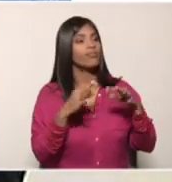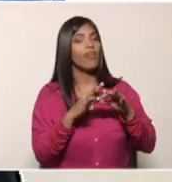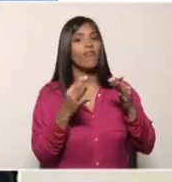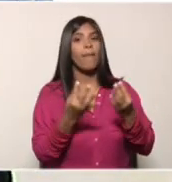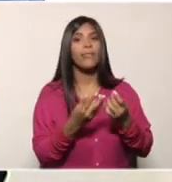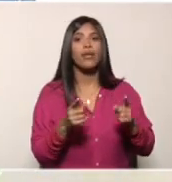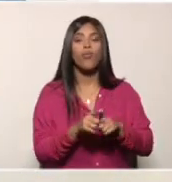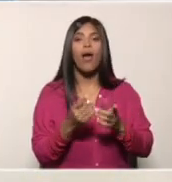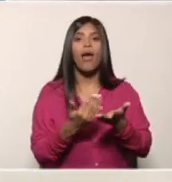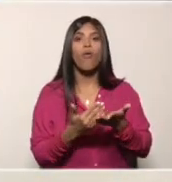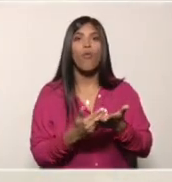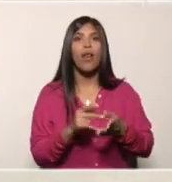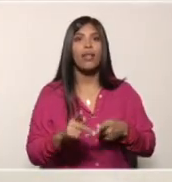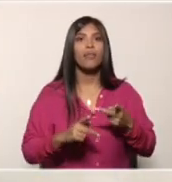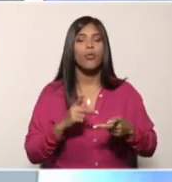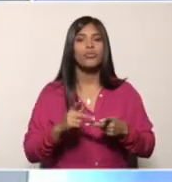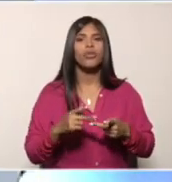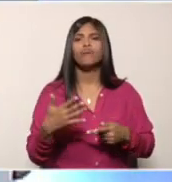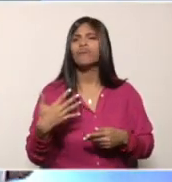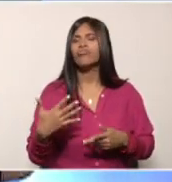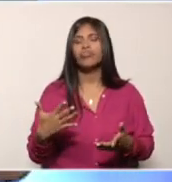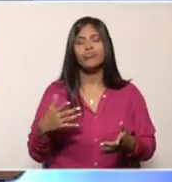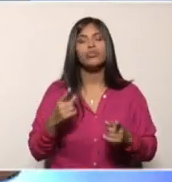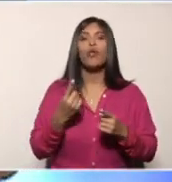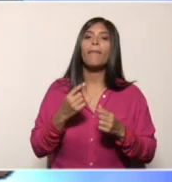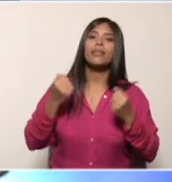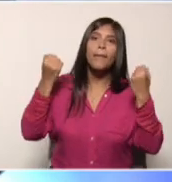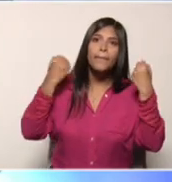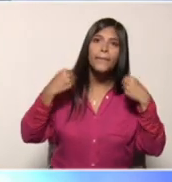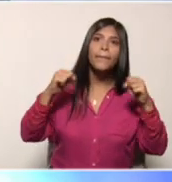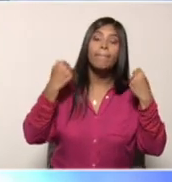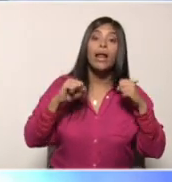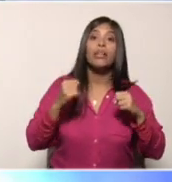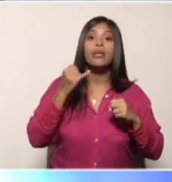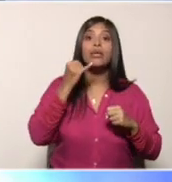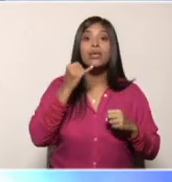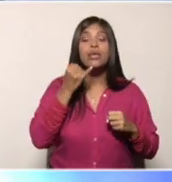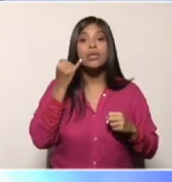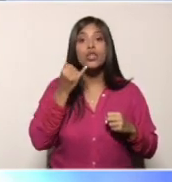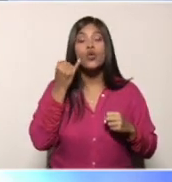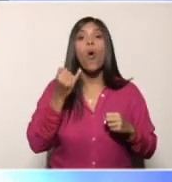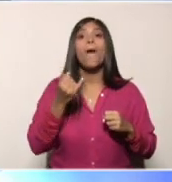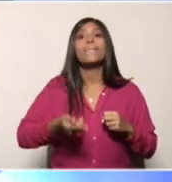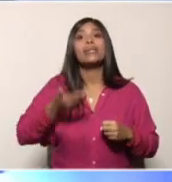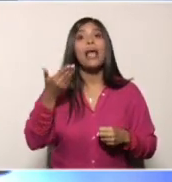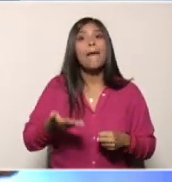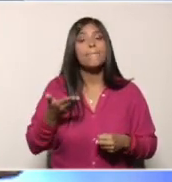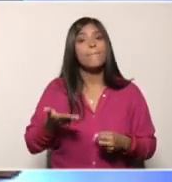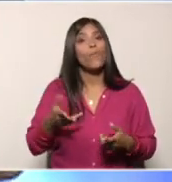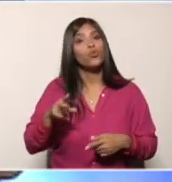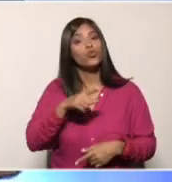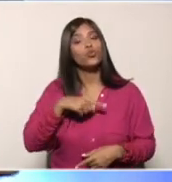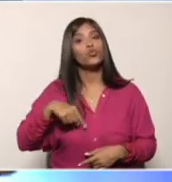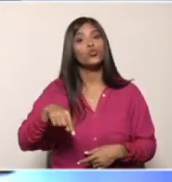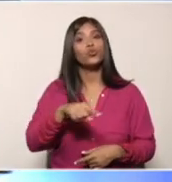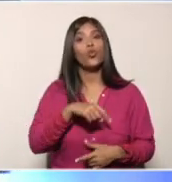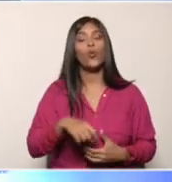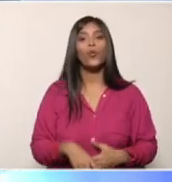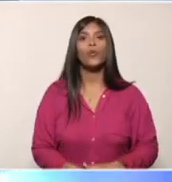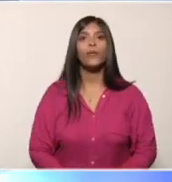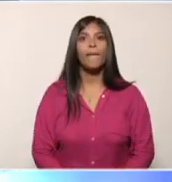este proceso? Simple y llanamente practiquen. Recuerden que el idioma es muy importante para nosotros, sobre